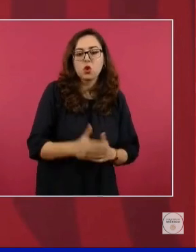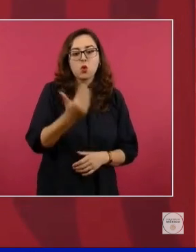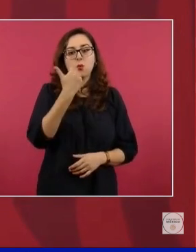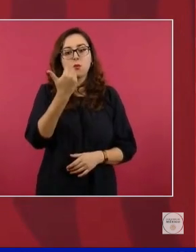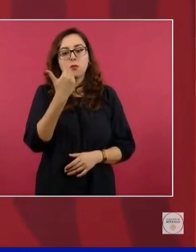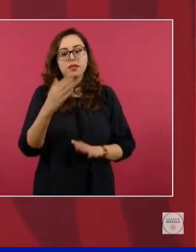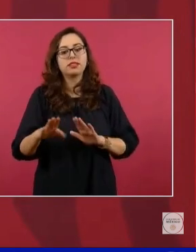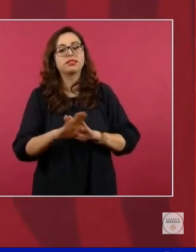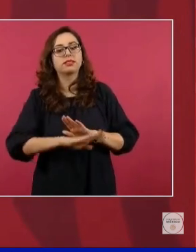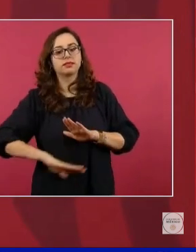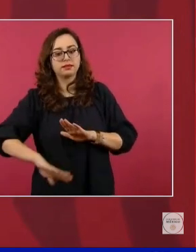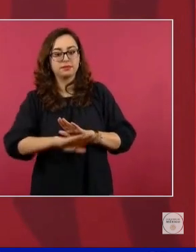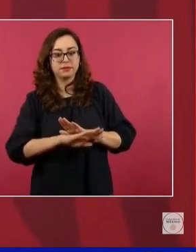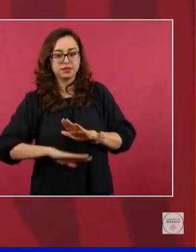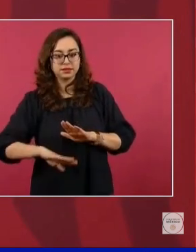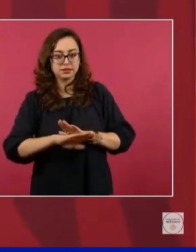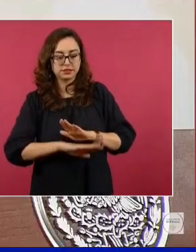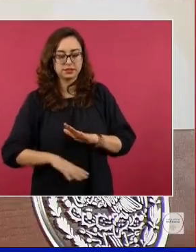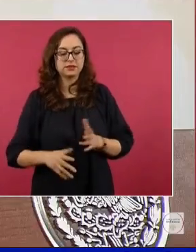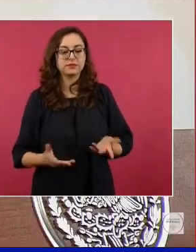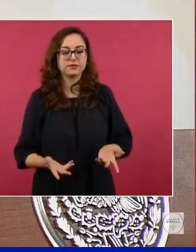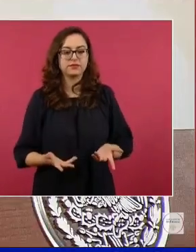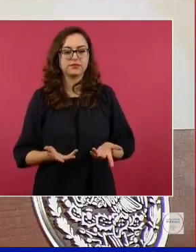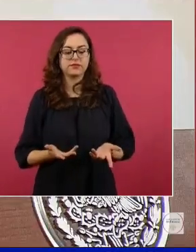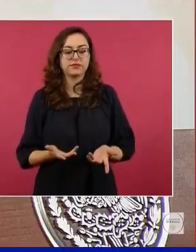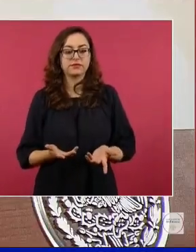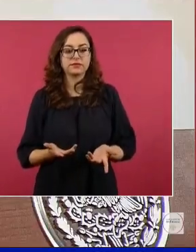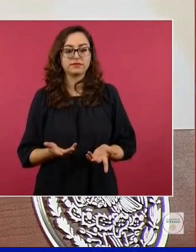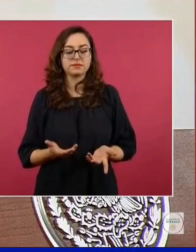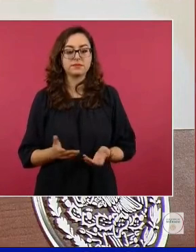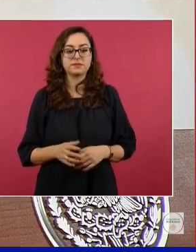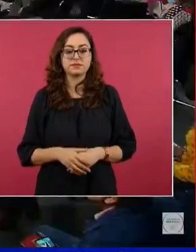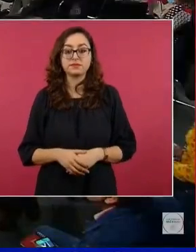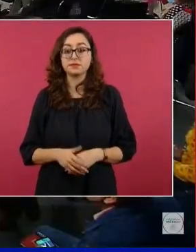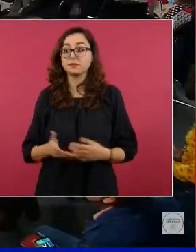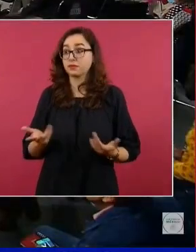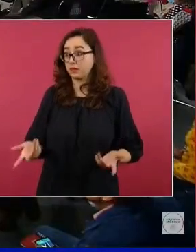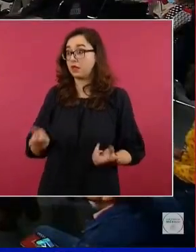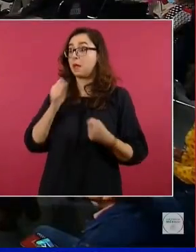Y así en otros productos. El cemento.